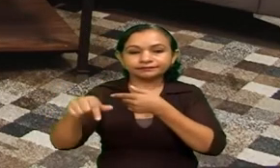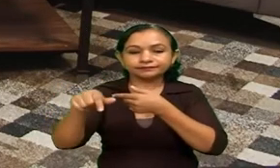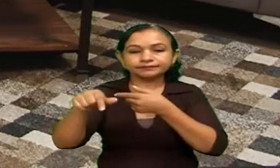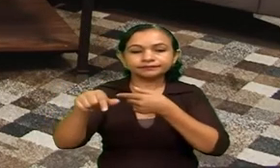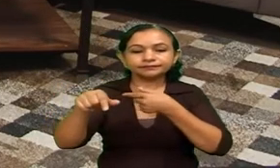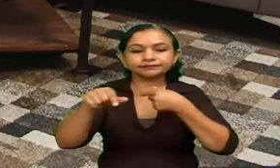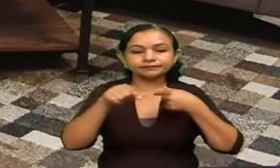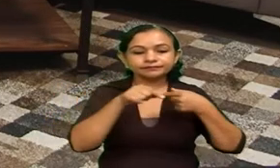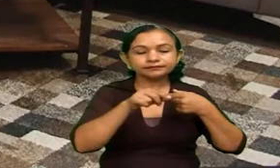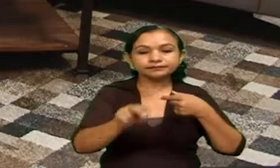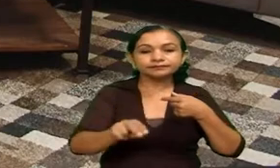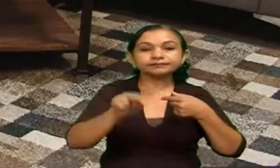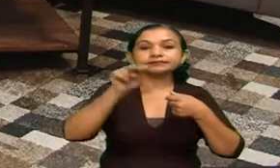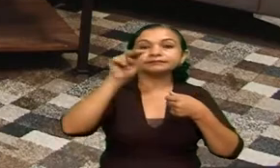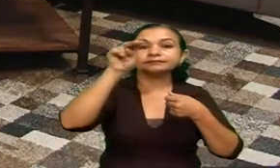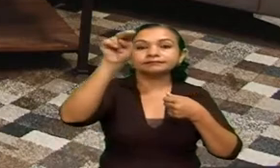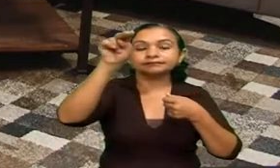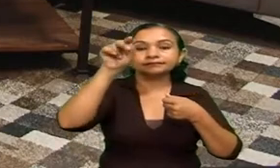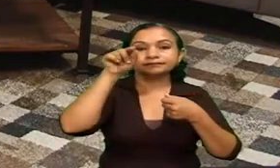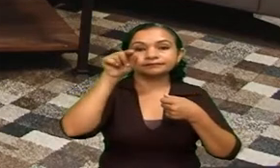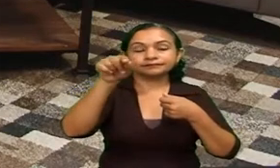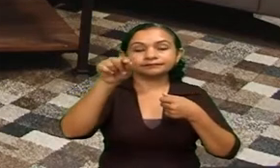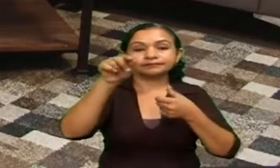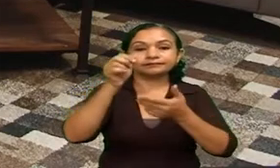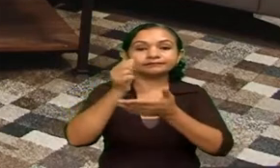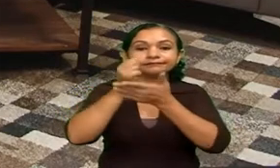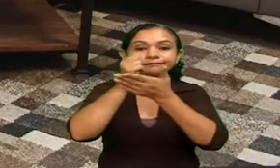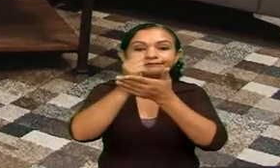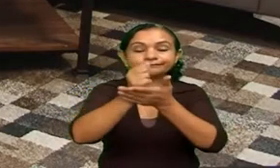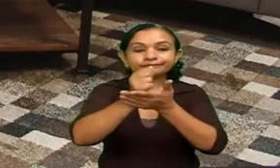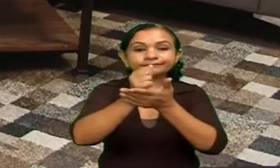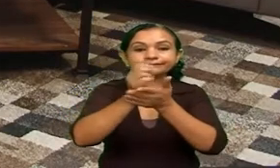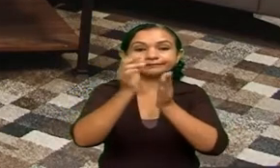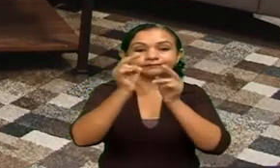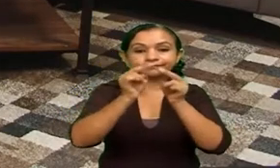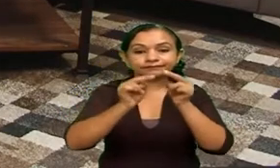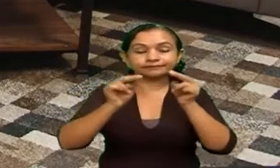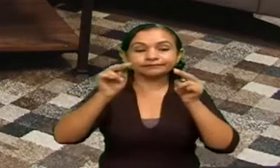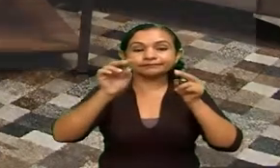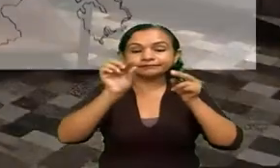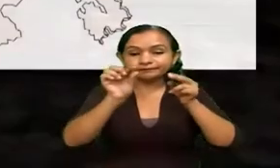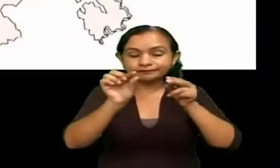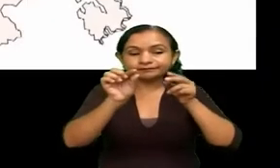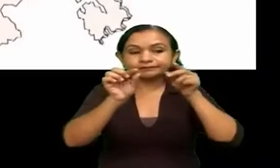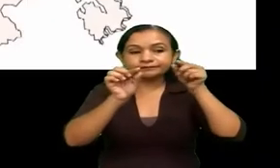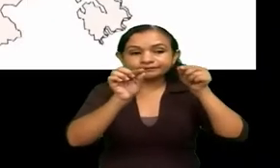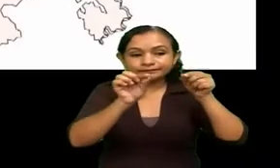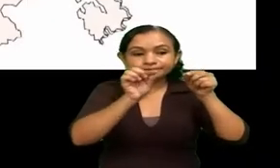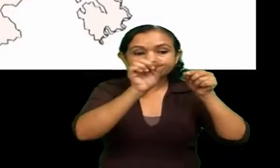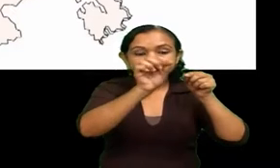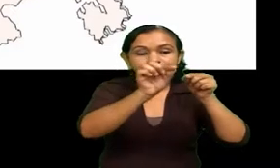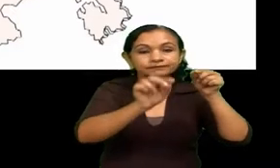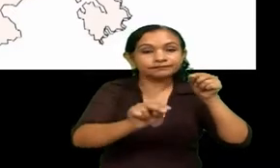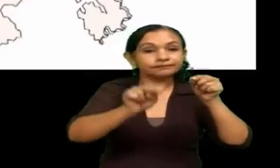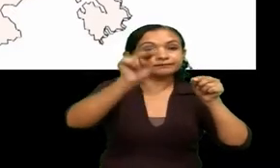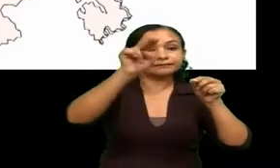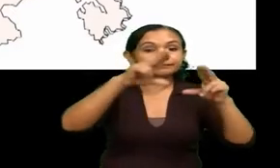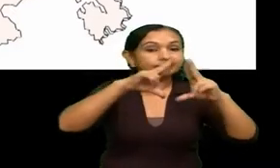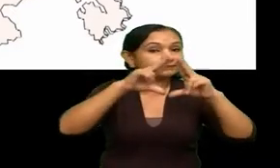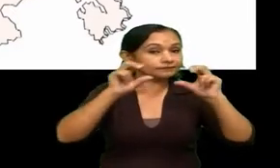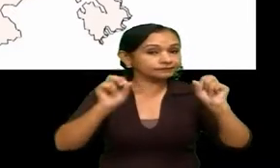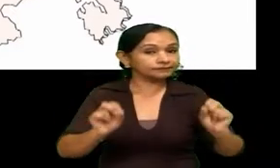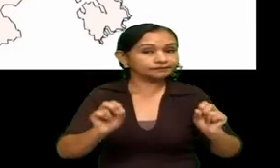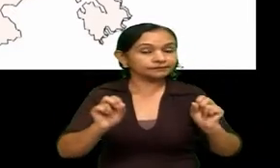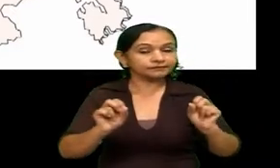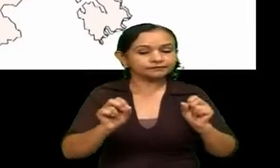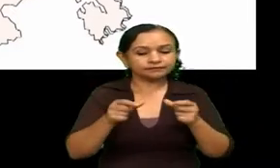hidroeléctricas en la parte norte, okay. Entonces ellas empiezan a entregar energía de manera gradual a todo el norte del país.